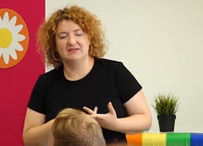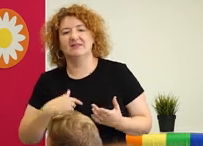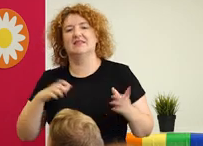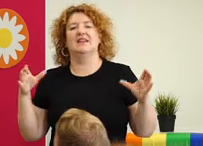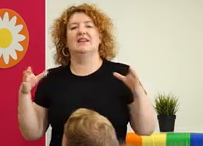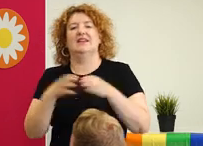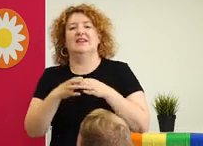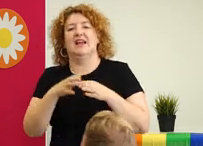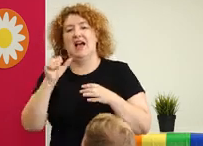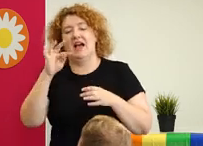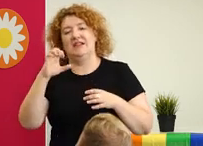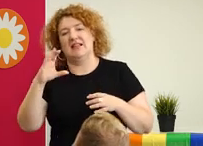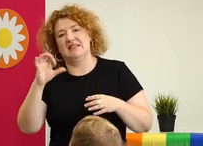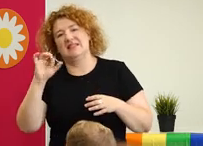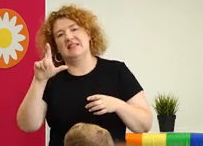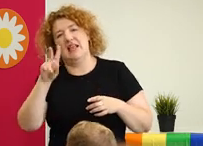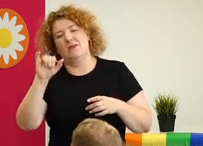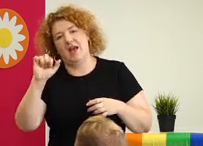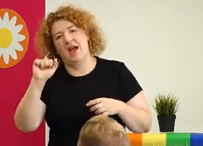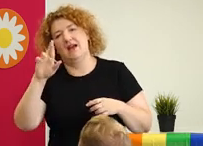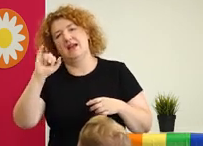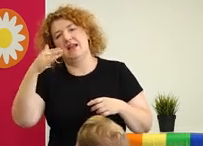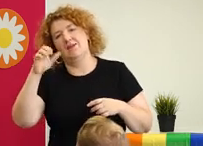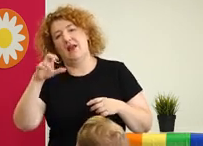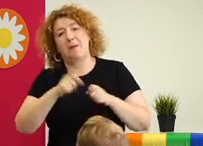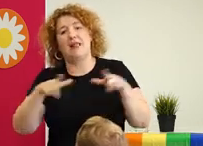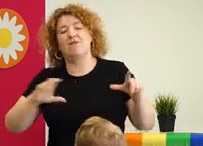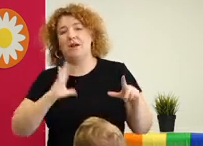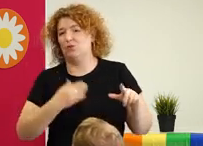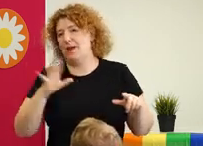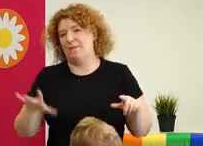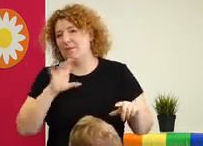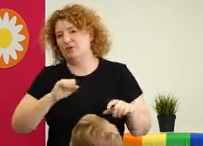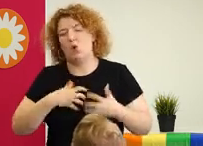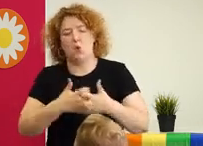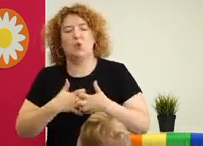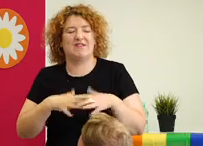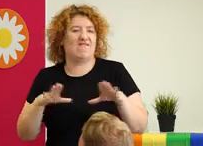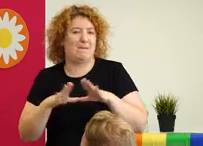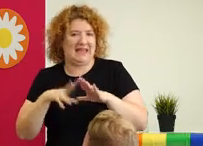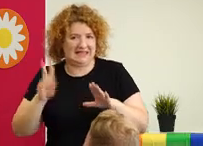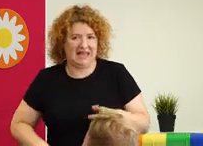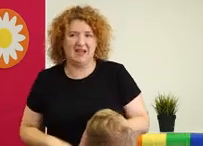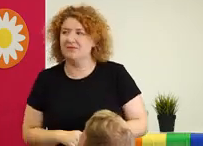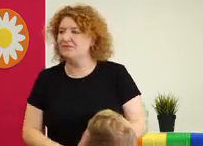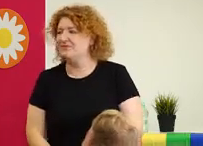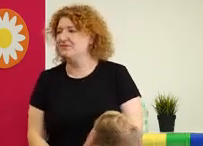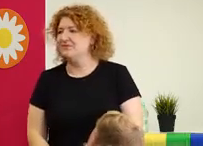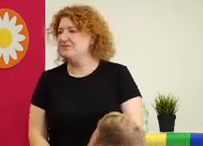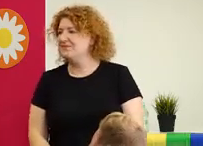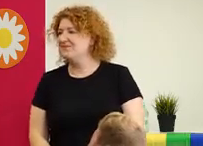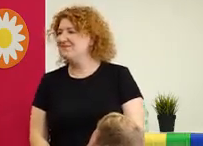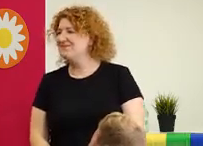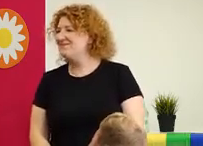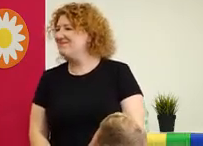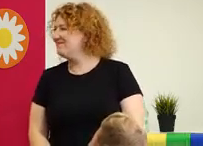Silvia Rivera y de la Federación Plataforma Trans, y una maravillosa persona luchadora feminista, guapalista y